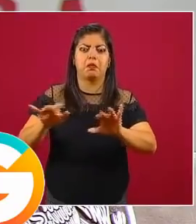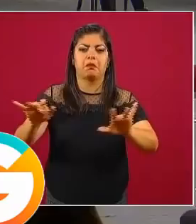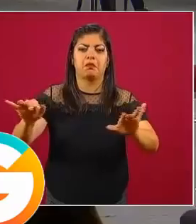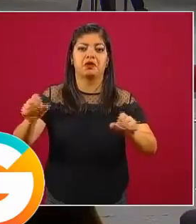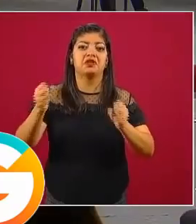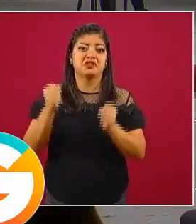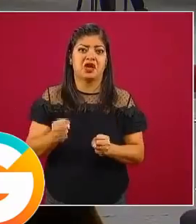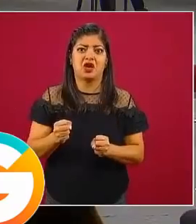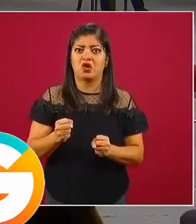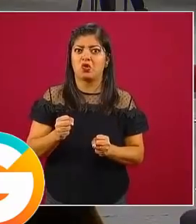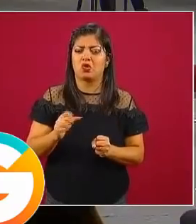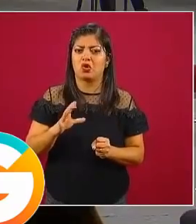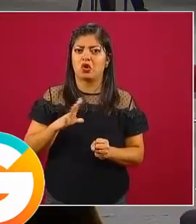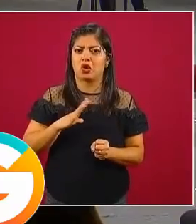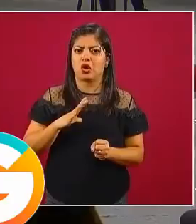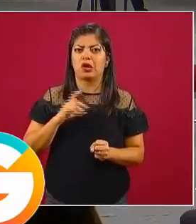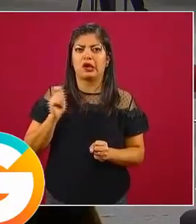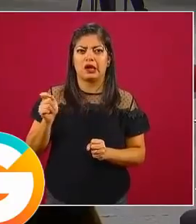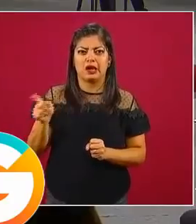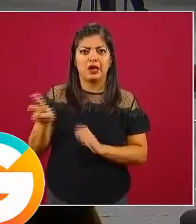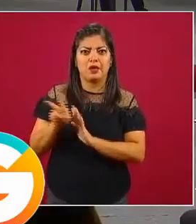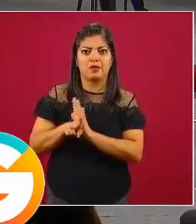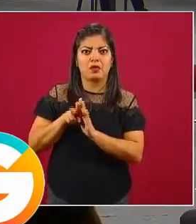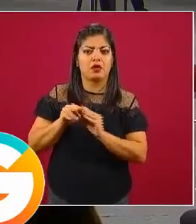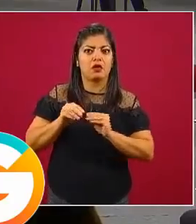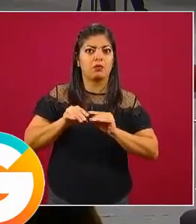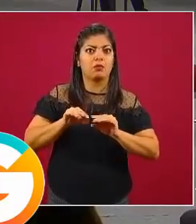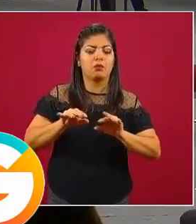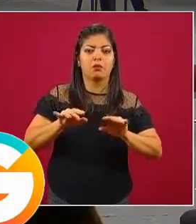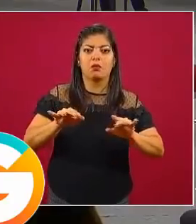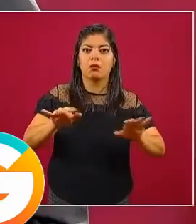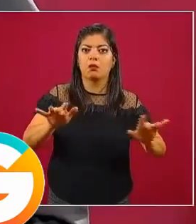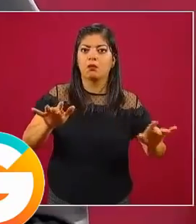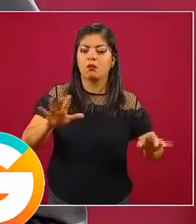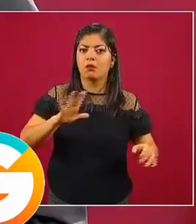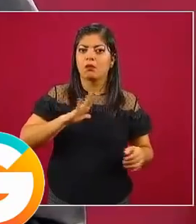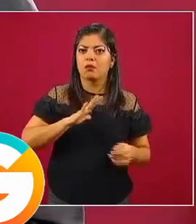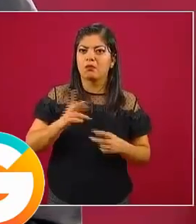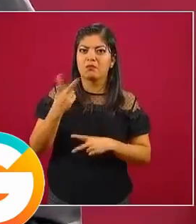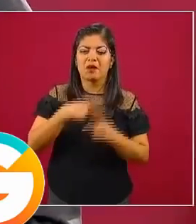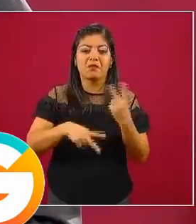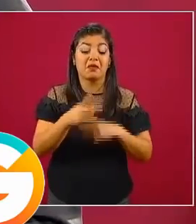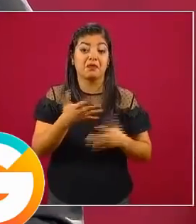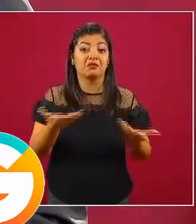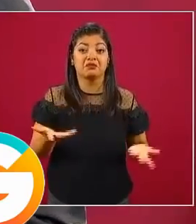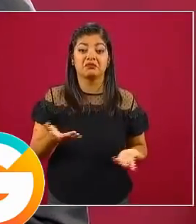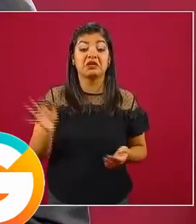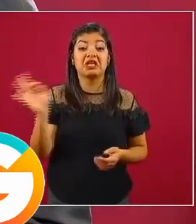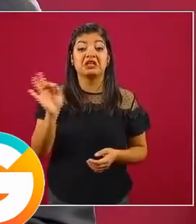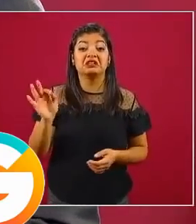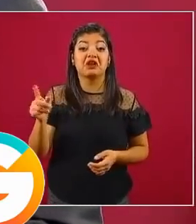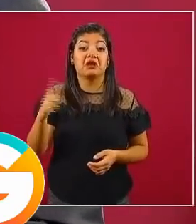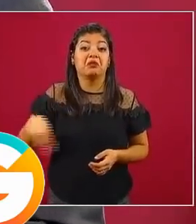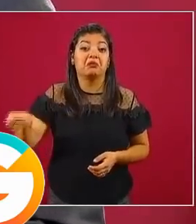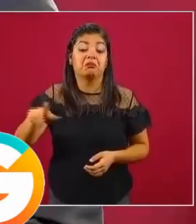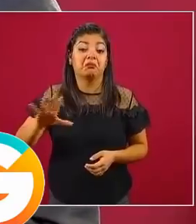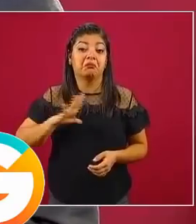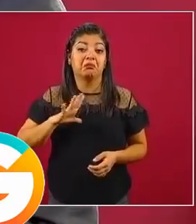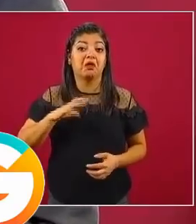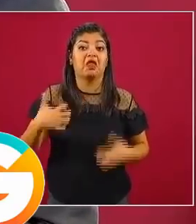infectaron de este tipo de cosas, ¿no? Por la desesperación y por el coraje, ¿no?